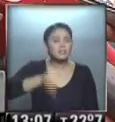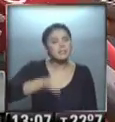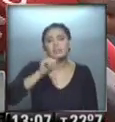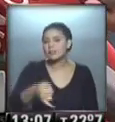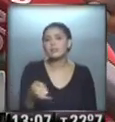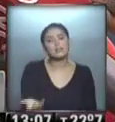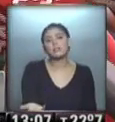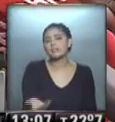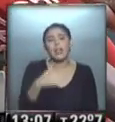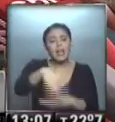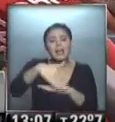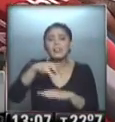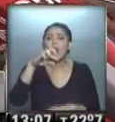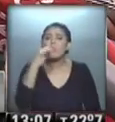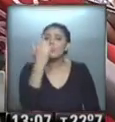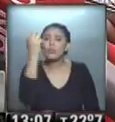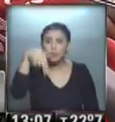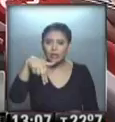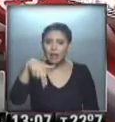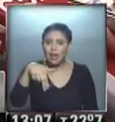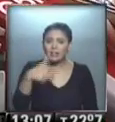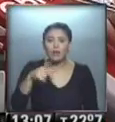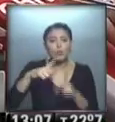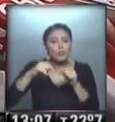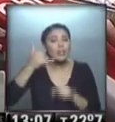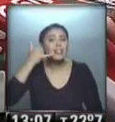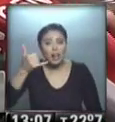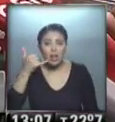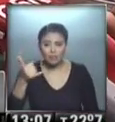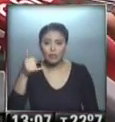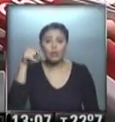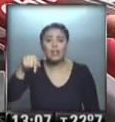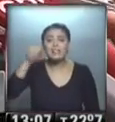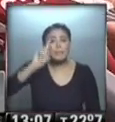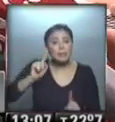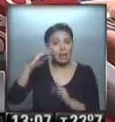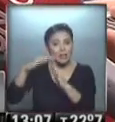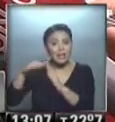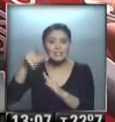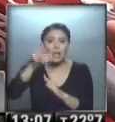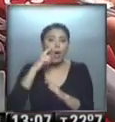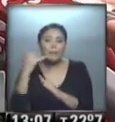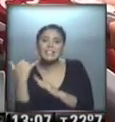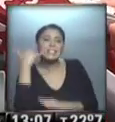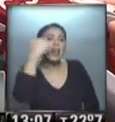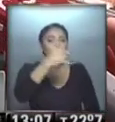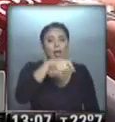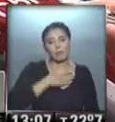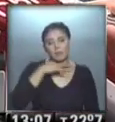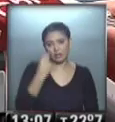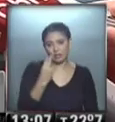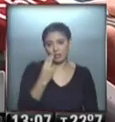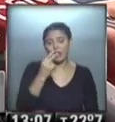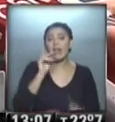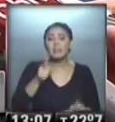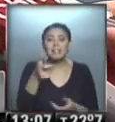Sí, porque en Puan, de Puan hay una línea de teléfono que confirma que de esa casa él la llamó, de su celular también tiene